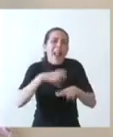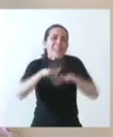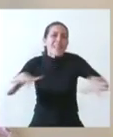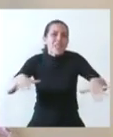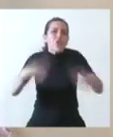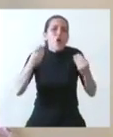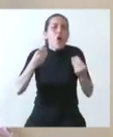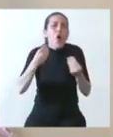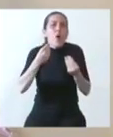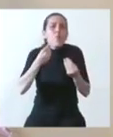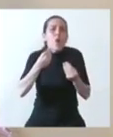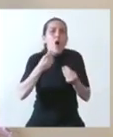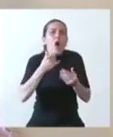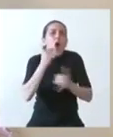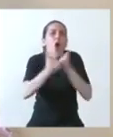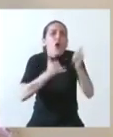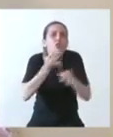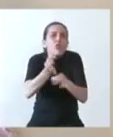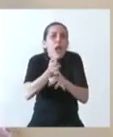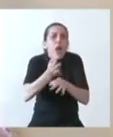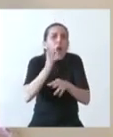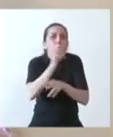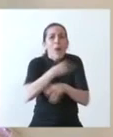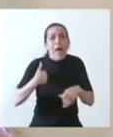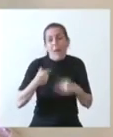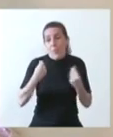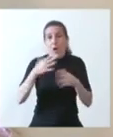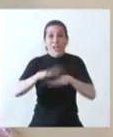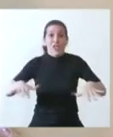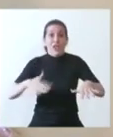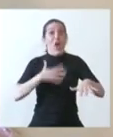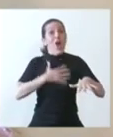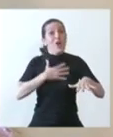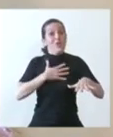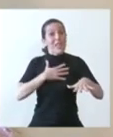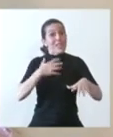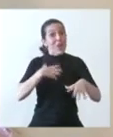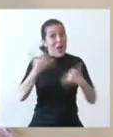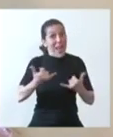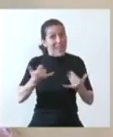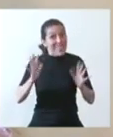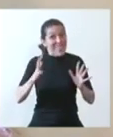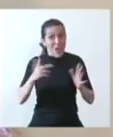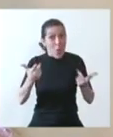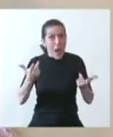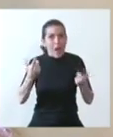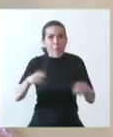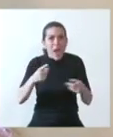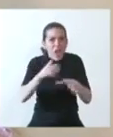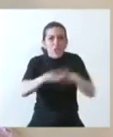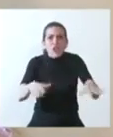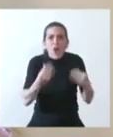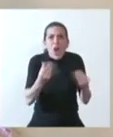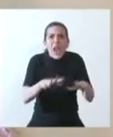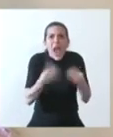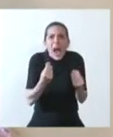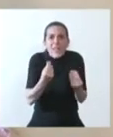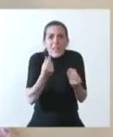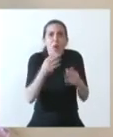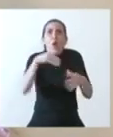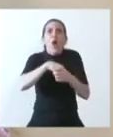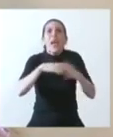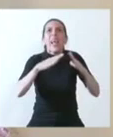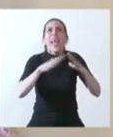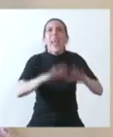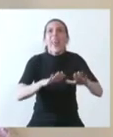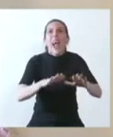da a los padres, porque los chicos están contentos porque no van a tener clases. ¿Pero qué hacen con los chicos? ¿Les aconsejas que se queden en sus casas, que